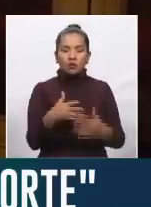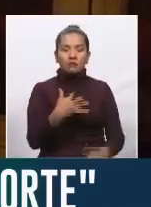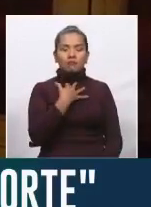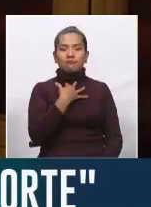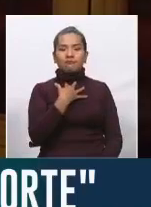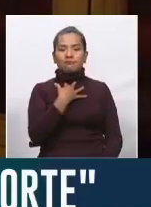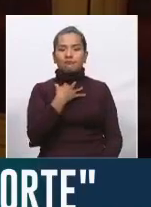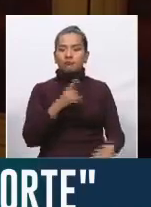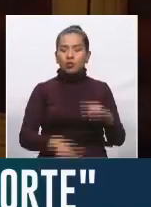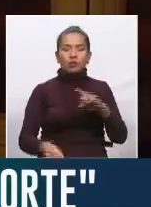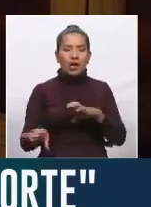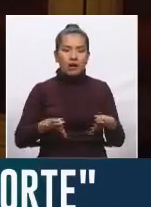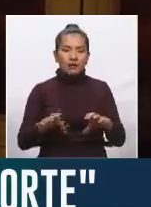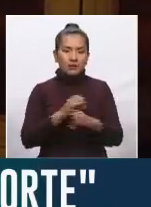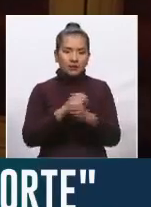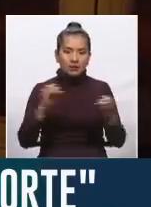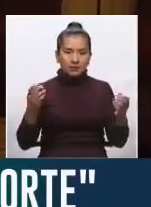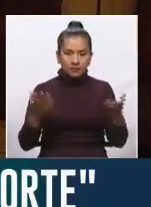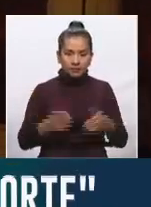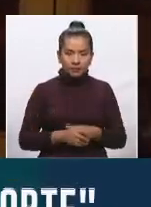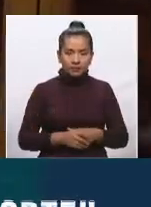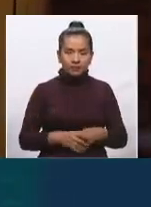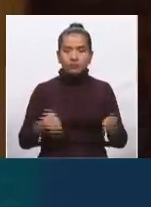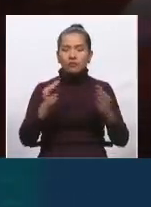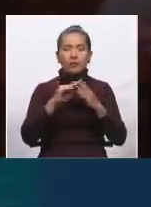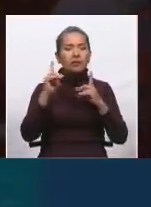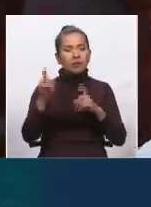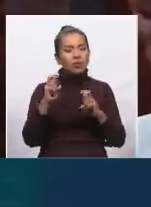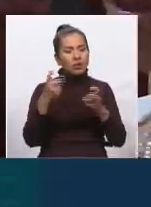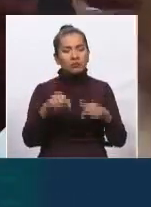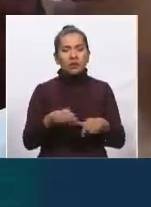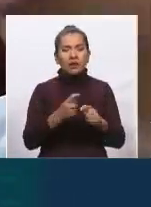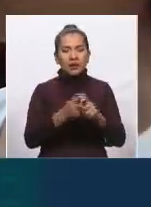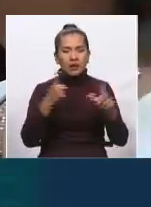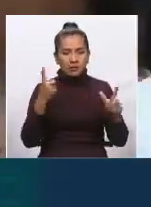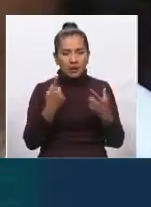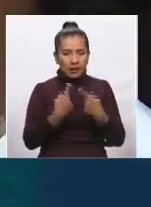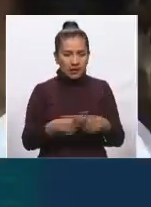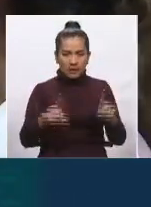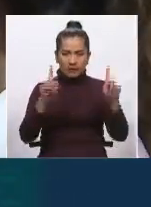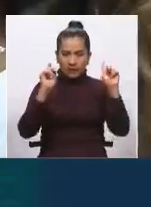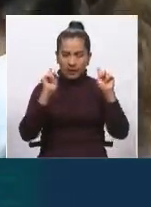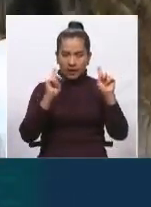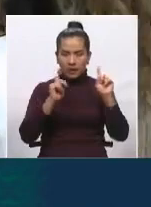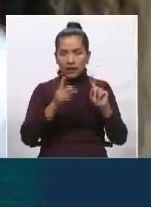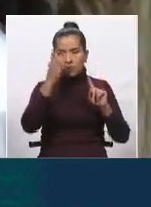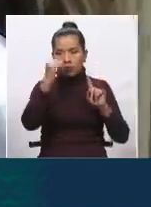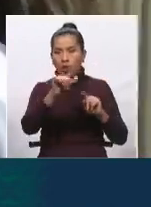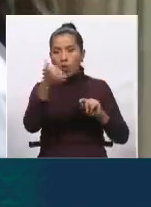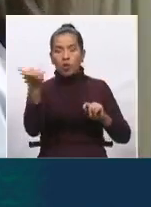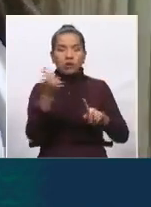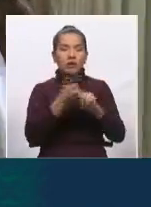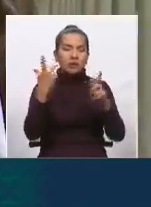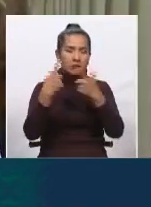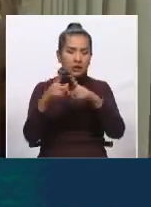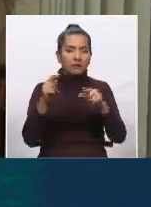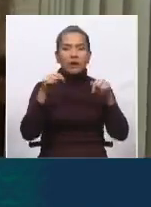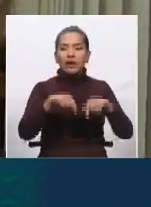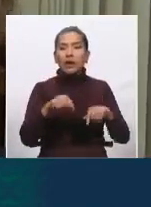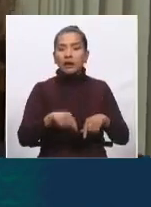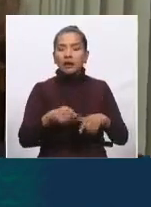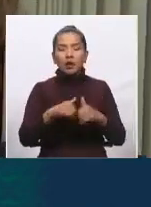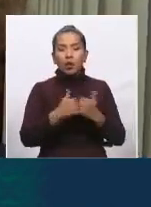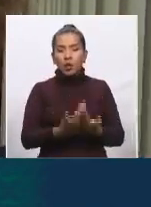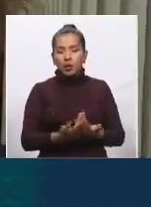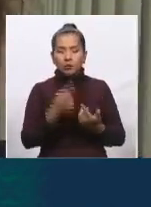hacer nada, pues, ¿no? Hay una particularidad con esa terminal que no sucede con ninguna terminal en el territorio nacional. Aquí se encuentran, como